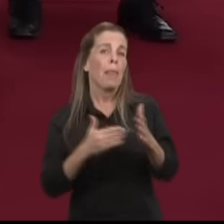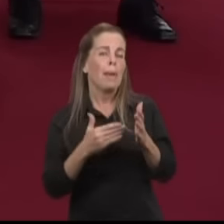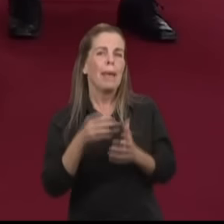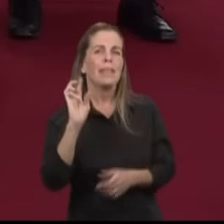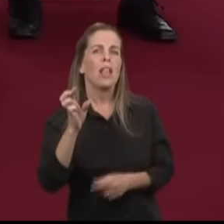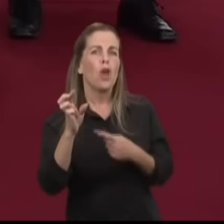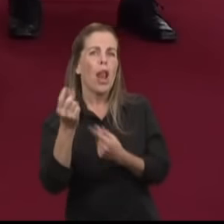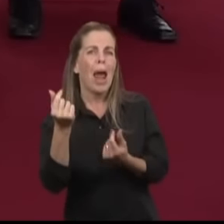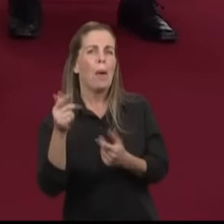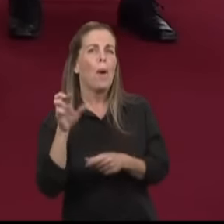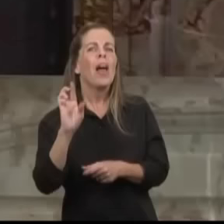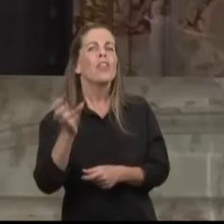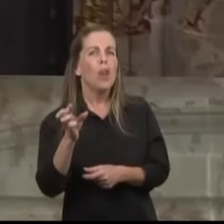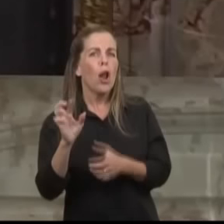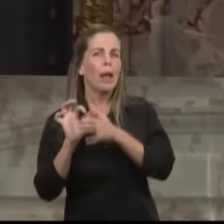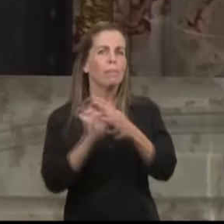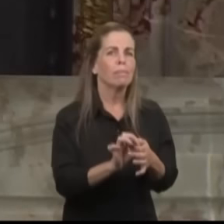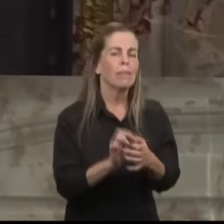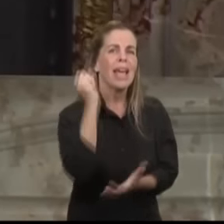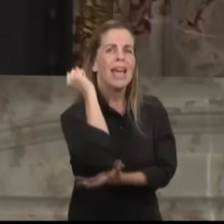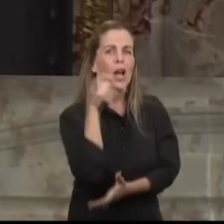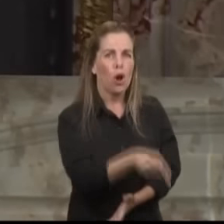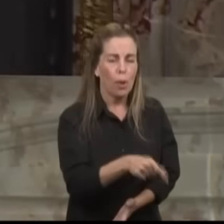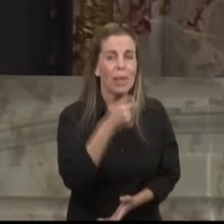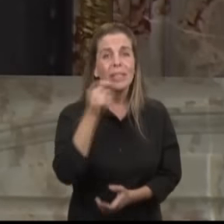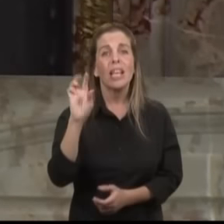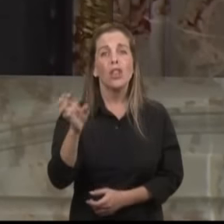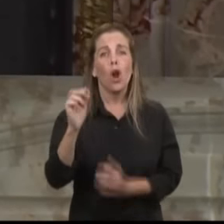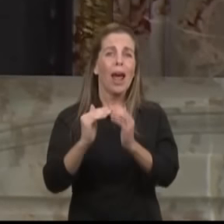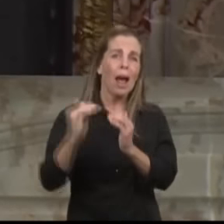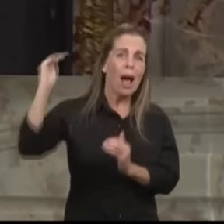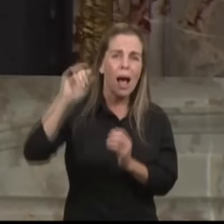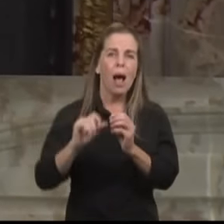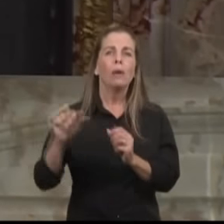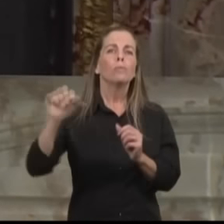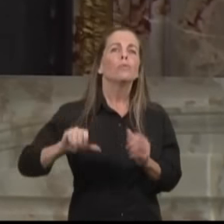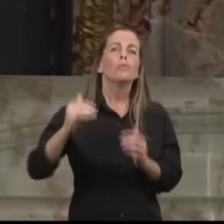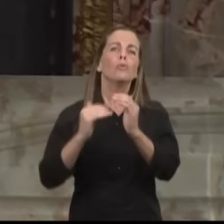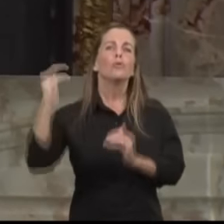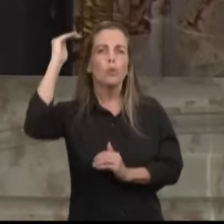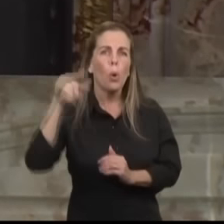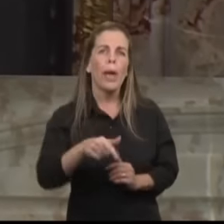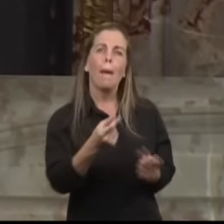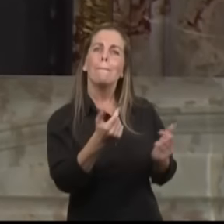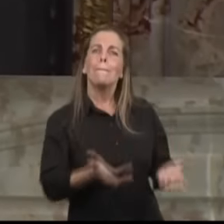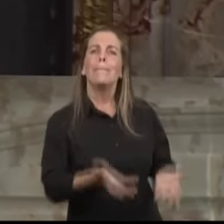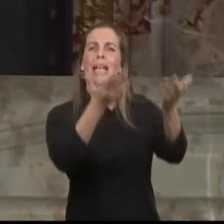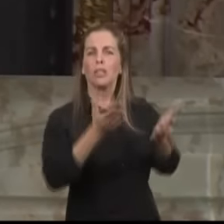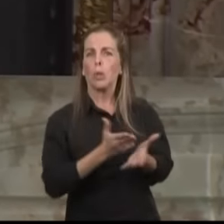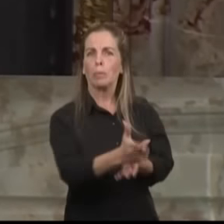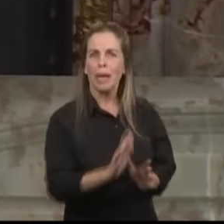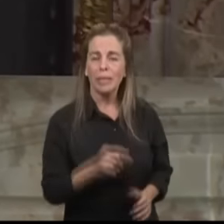el que determina los precios de la economía y que la suba del dólar va a causar un aumento de todos los precios para siempre. Pero esto